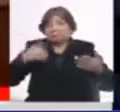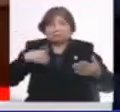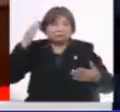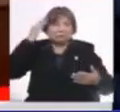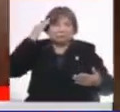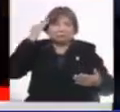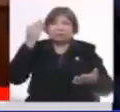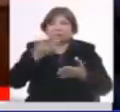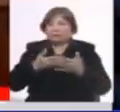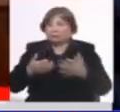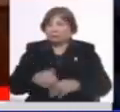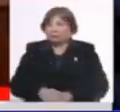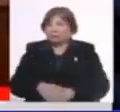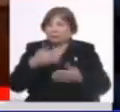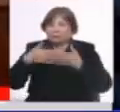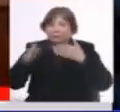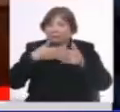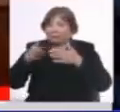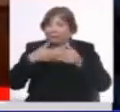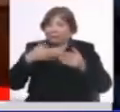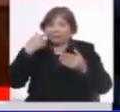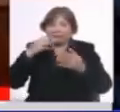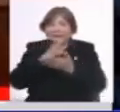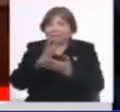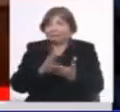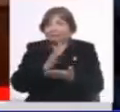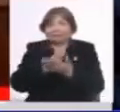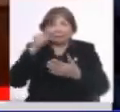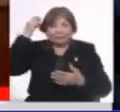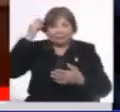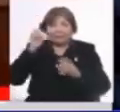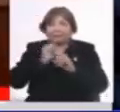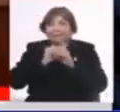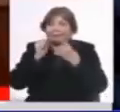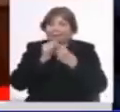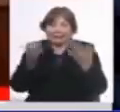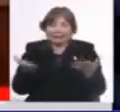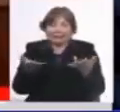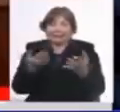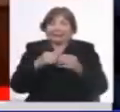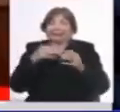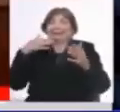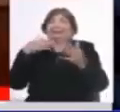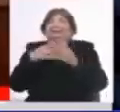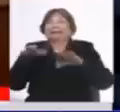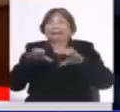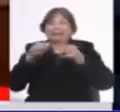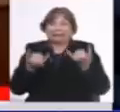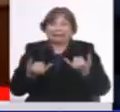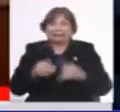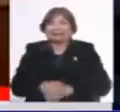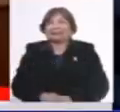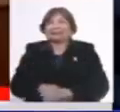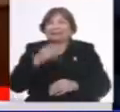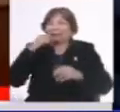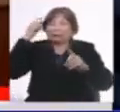conociendo, a pesar de conociendo la coyuntura política social que estamos atravesando en estos momentos,